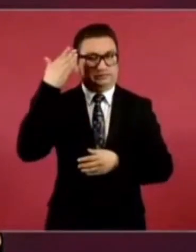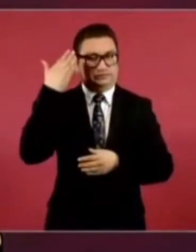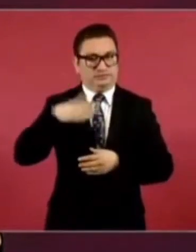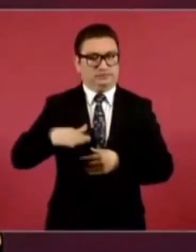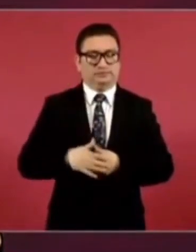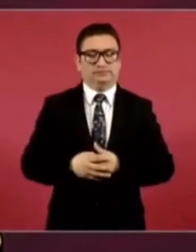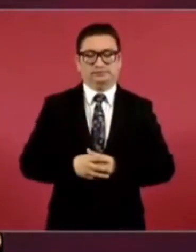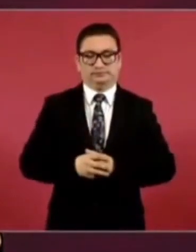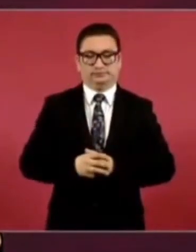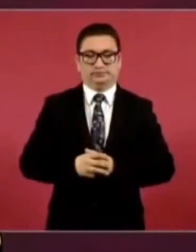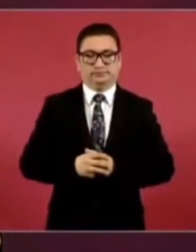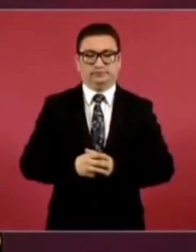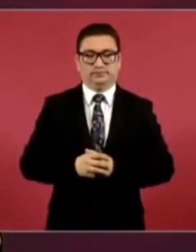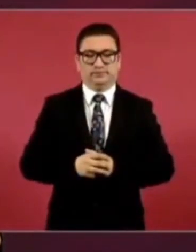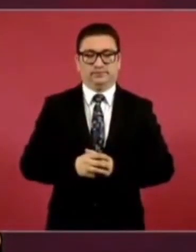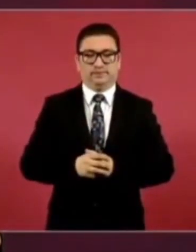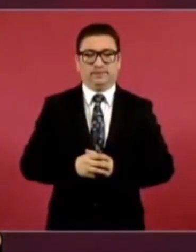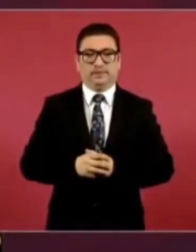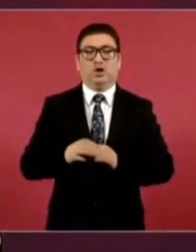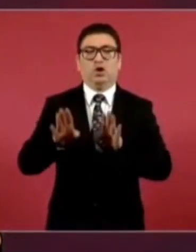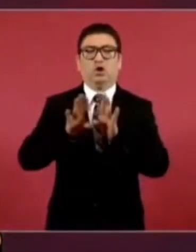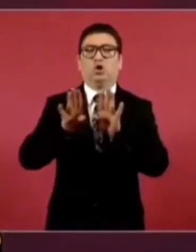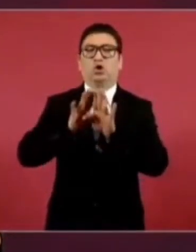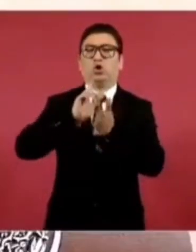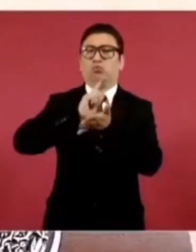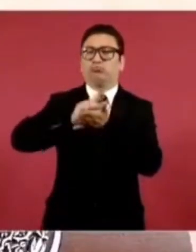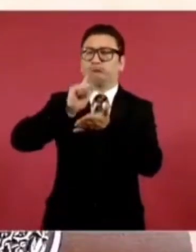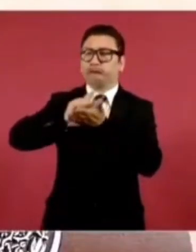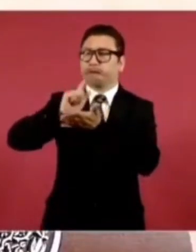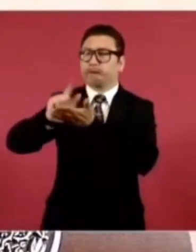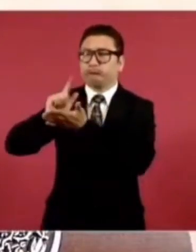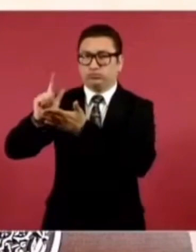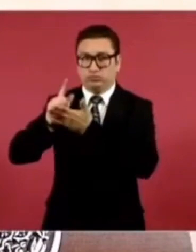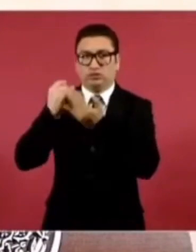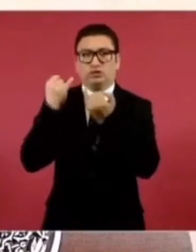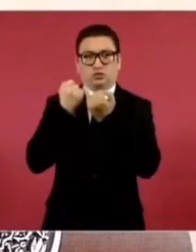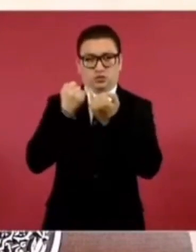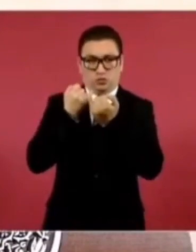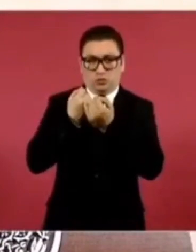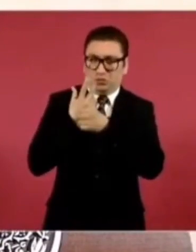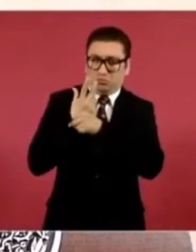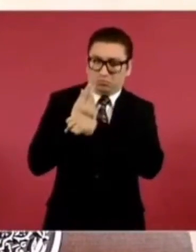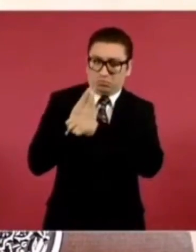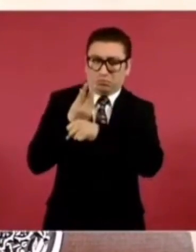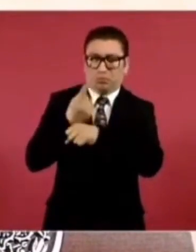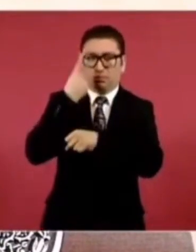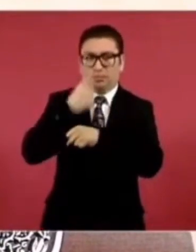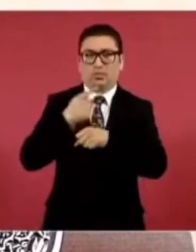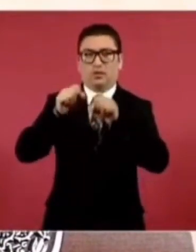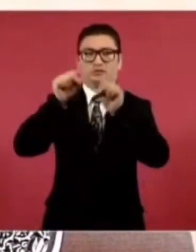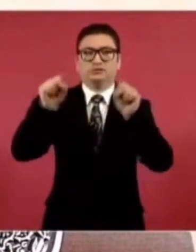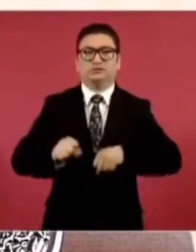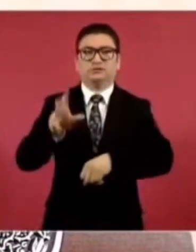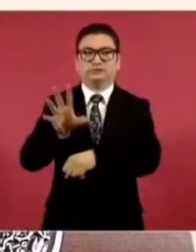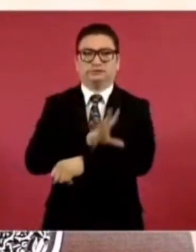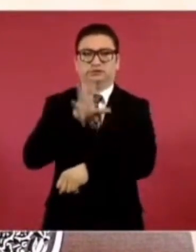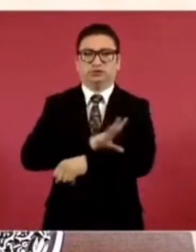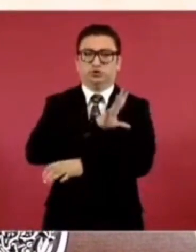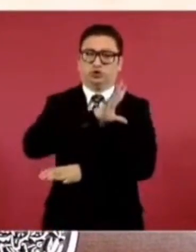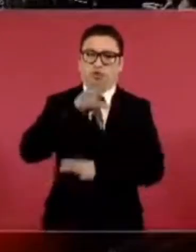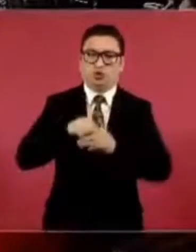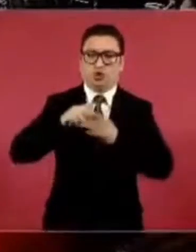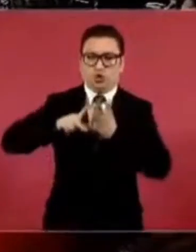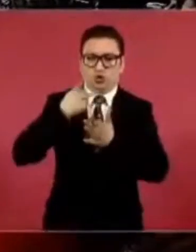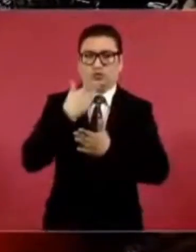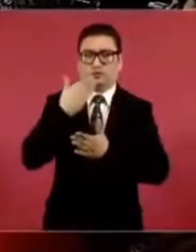se está limpiando y cómo se restableció el sistema eléctrico y cómo se